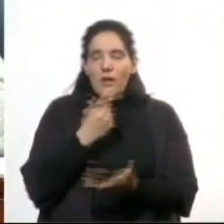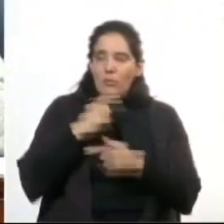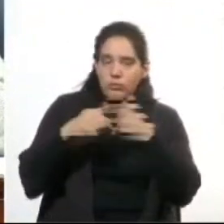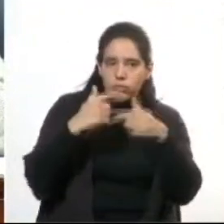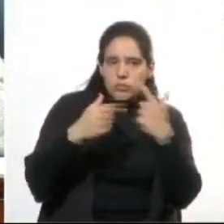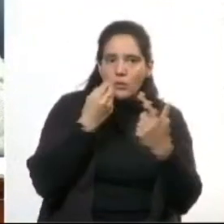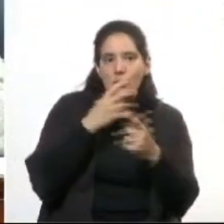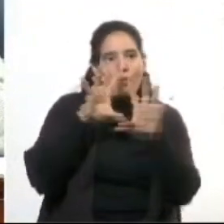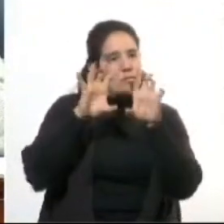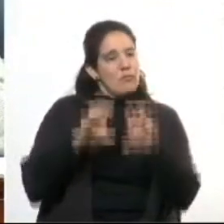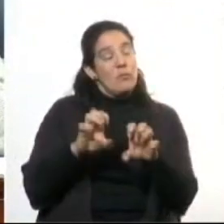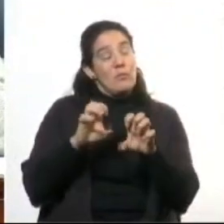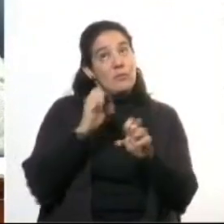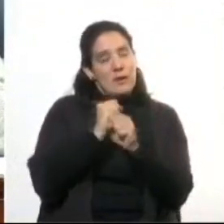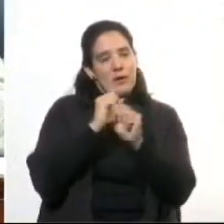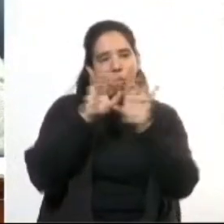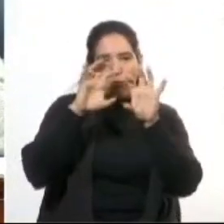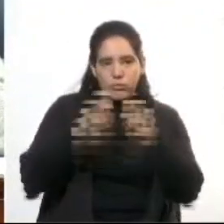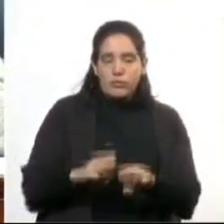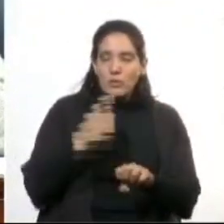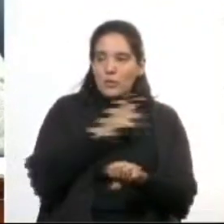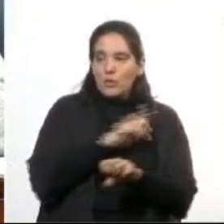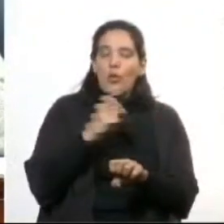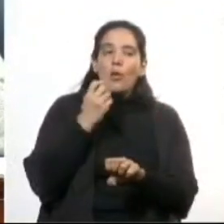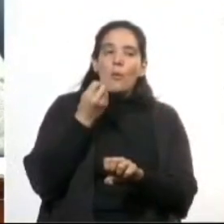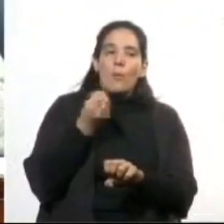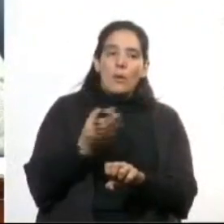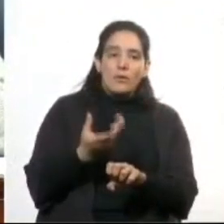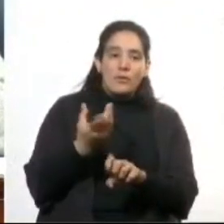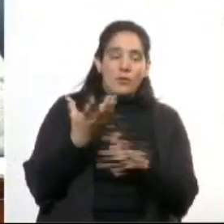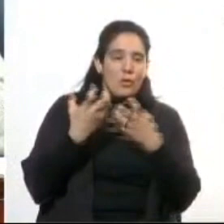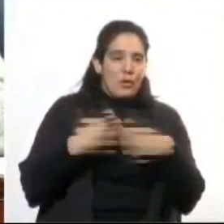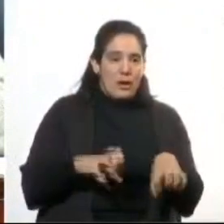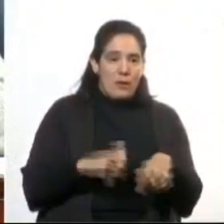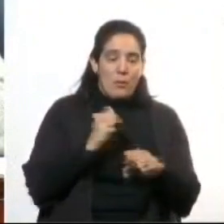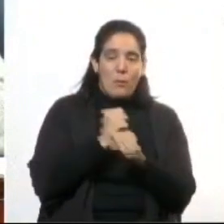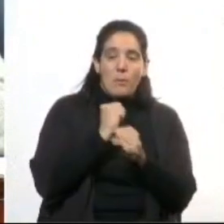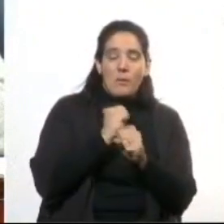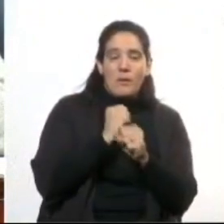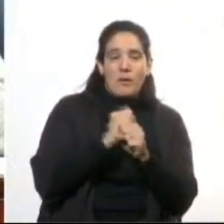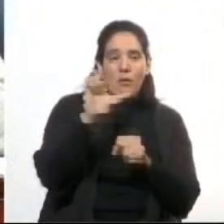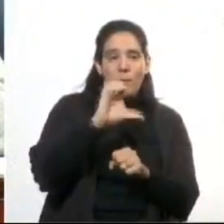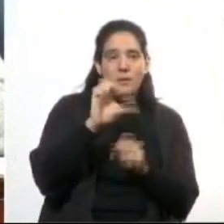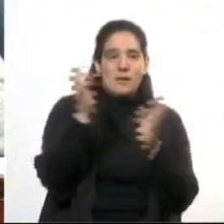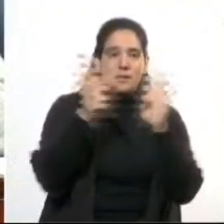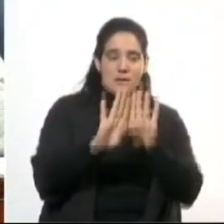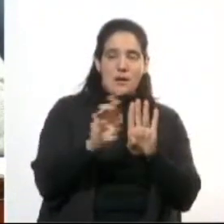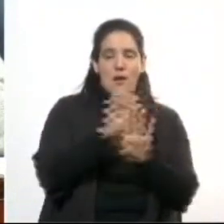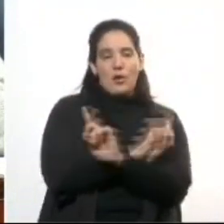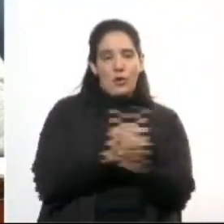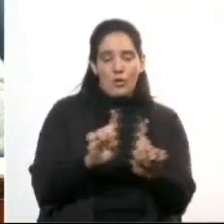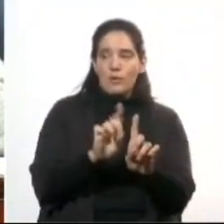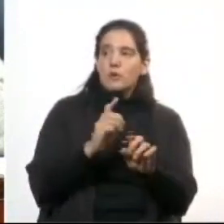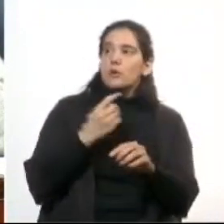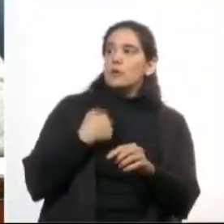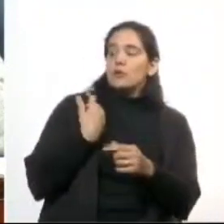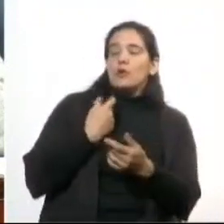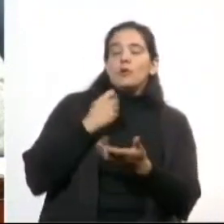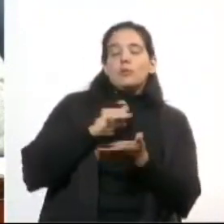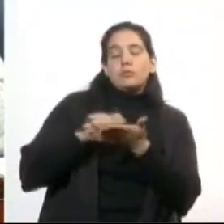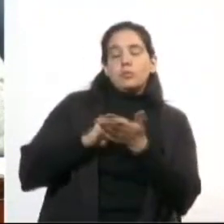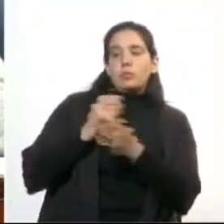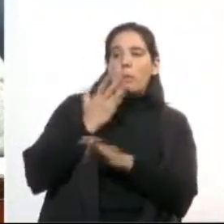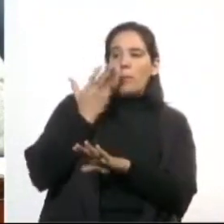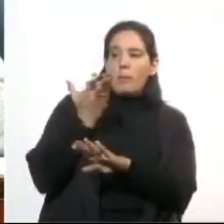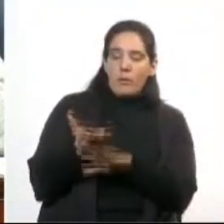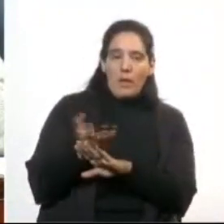gran número de sus habitantes y que no debería este agravarse por la pérdida de esta fuente laboral. Solicito que mis palabras pasen al